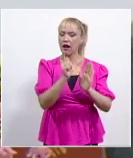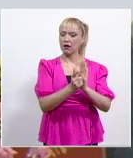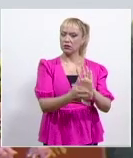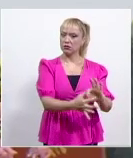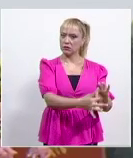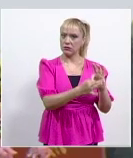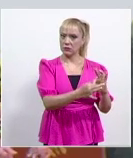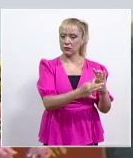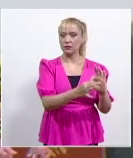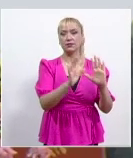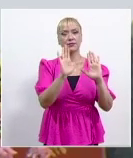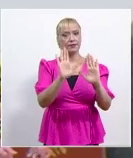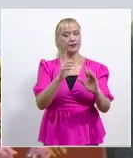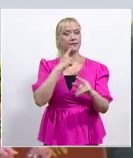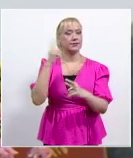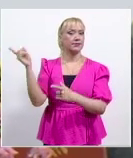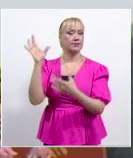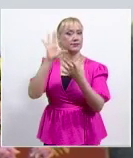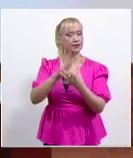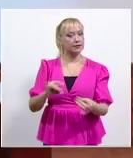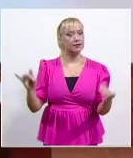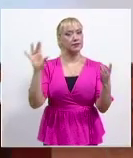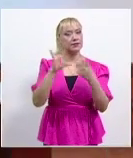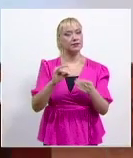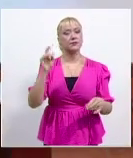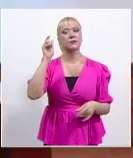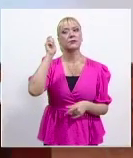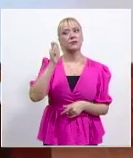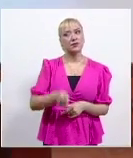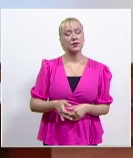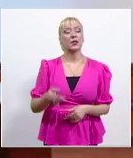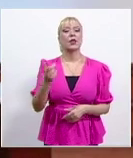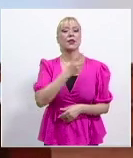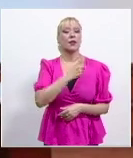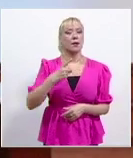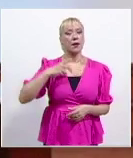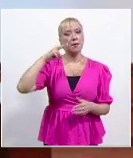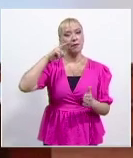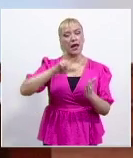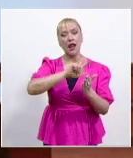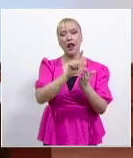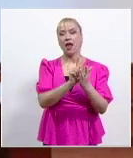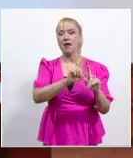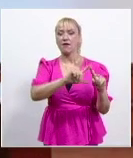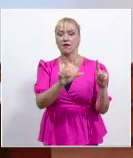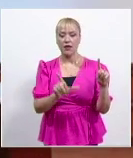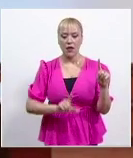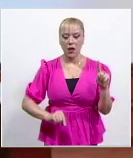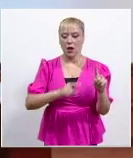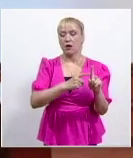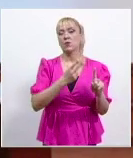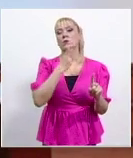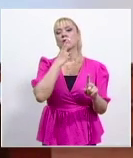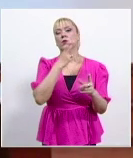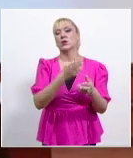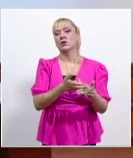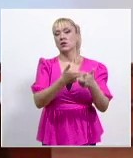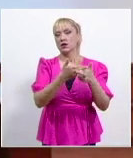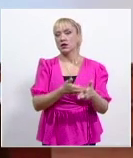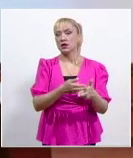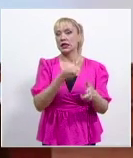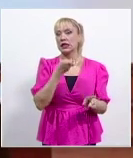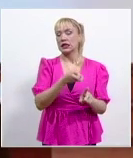La ministra Ana Margarita Ríos Farjat se pronunció por entender al federalismo como una herramienta para resolver